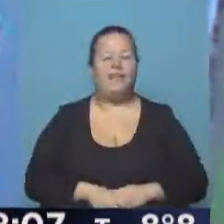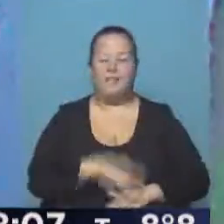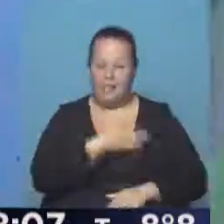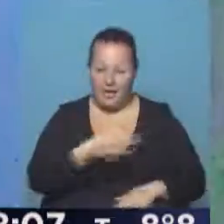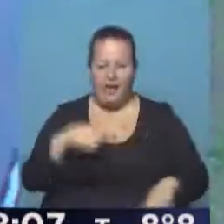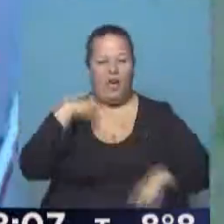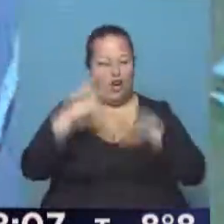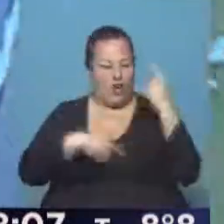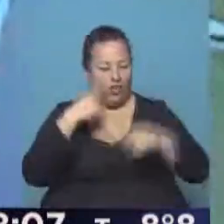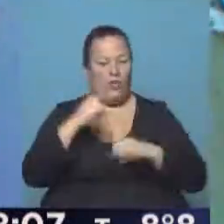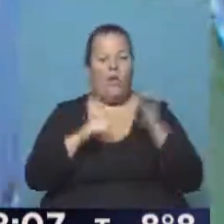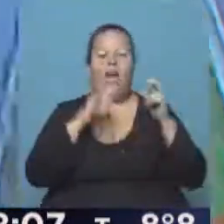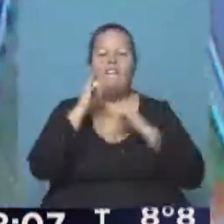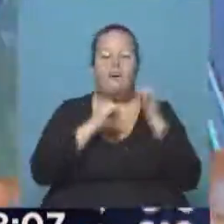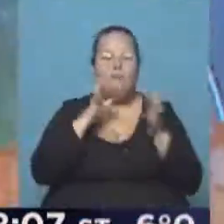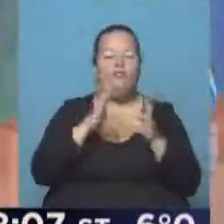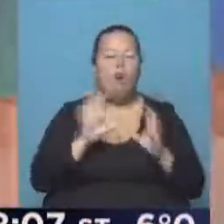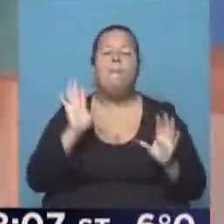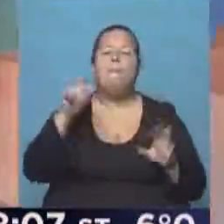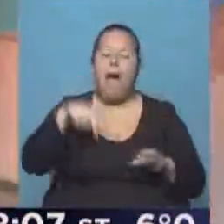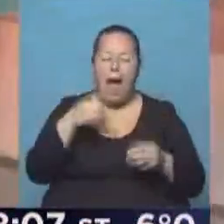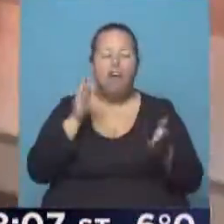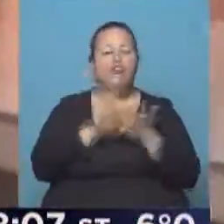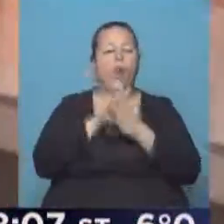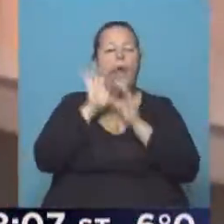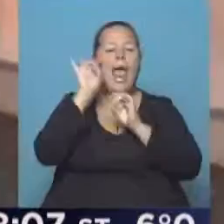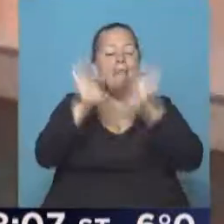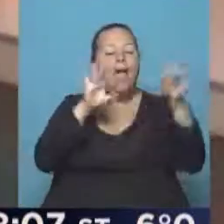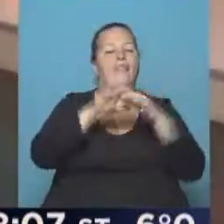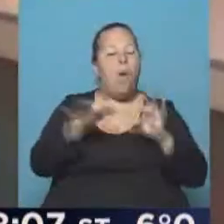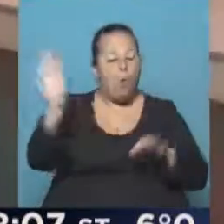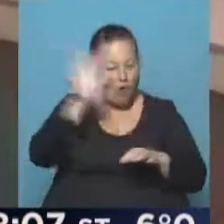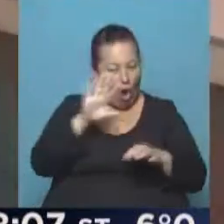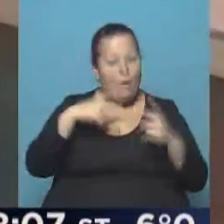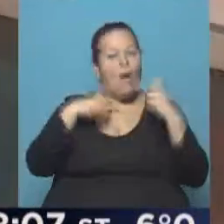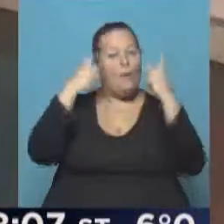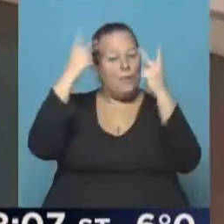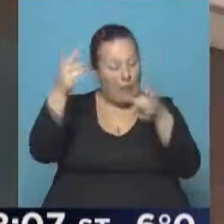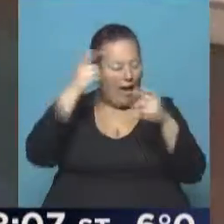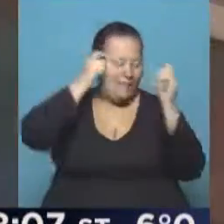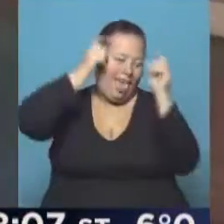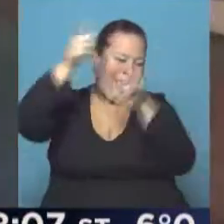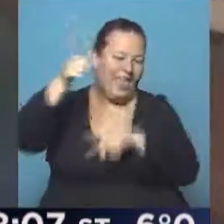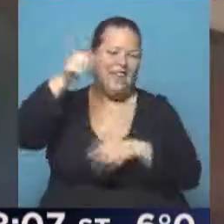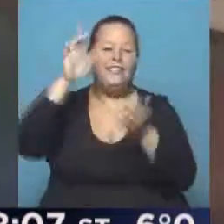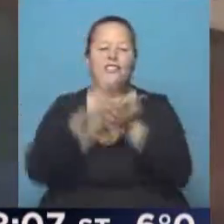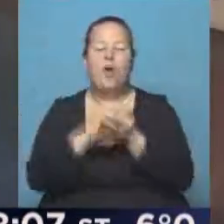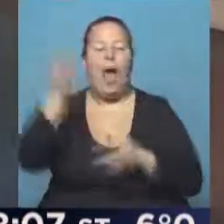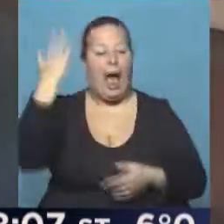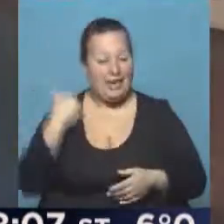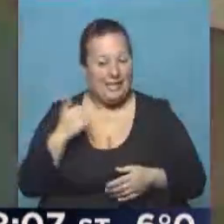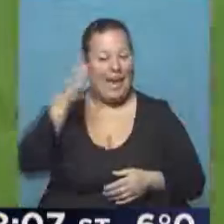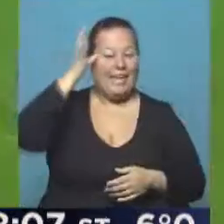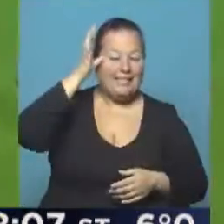Así es, vamos a seguir repasando información de fútbol, pero en este caso de eliminatorias europeas. Vamos a viajar imaginariamente rumbo a lo que sucedió en el partido de ayer